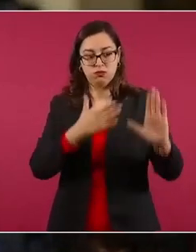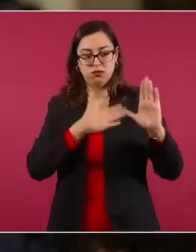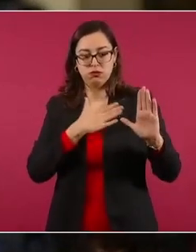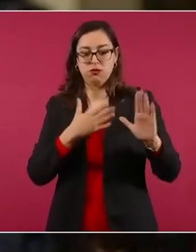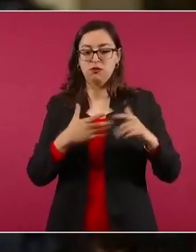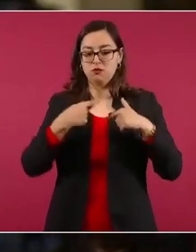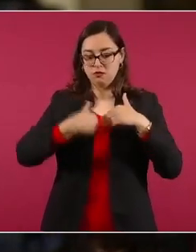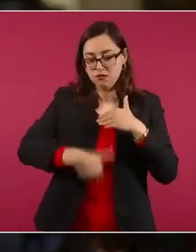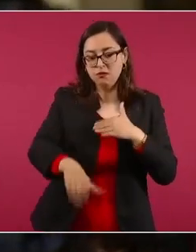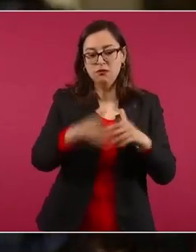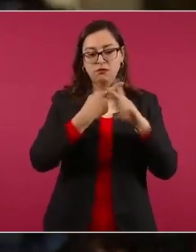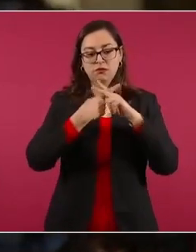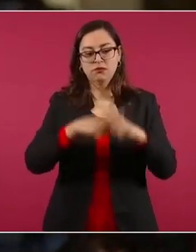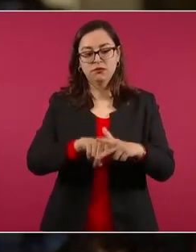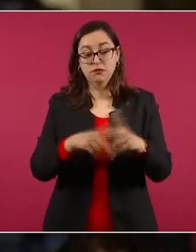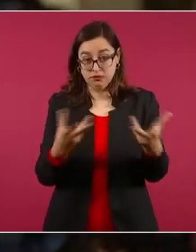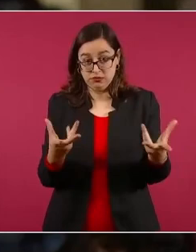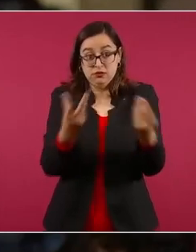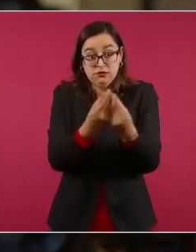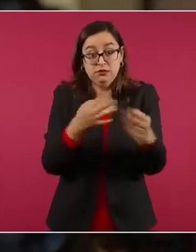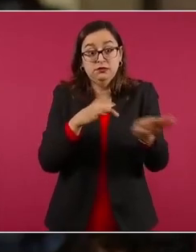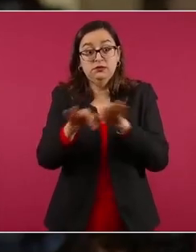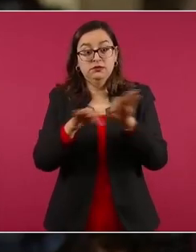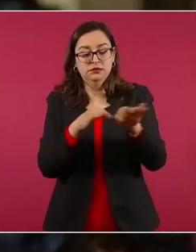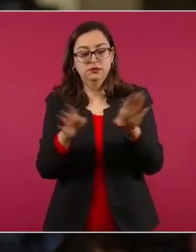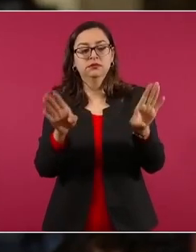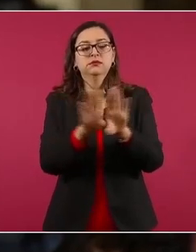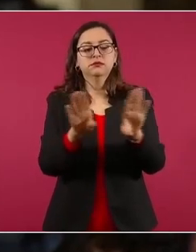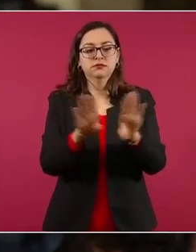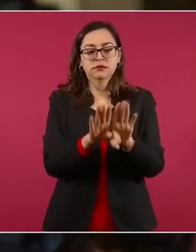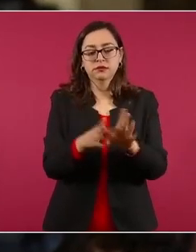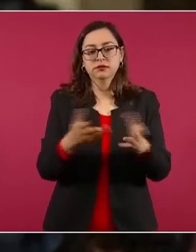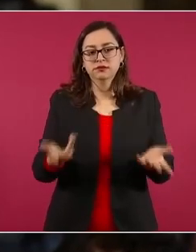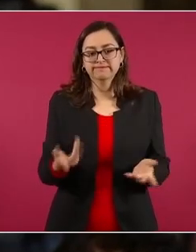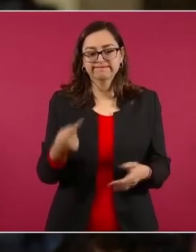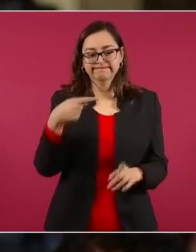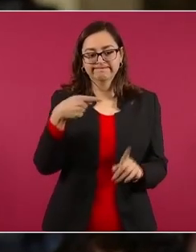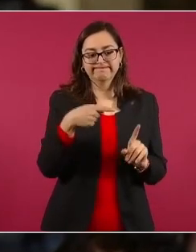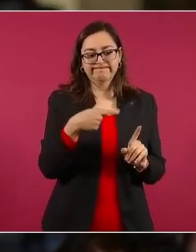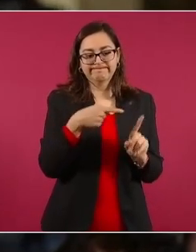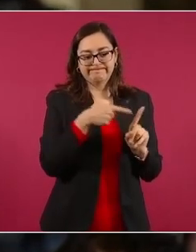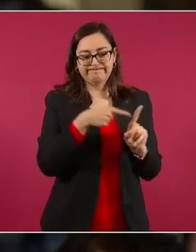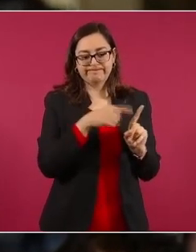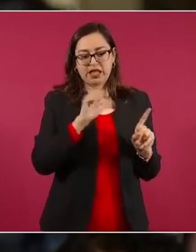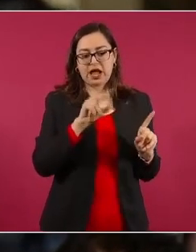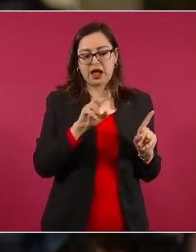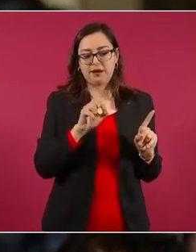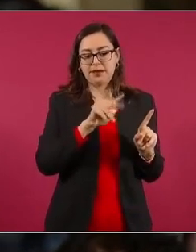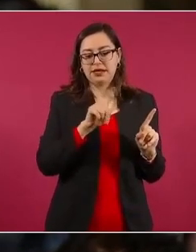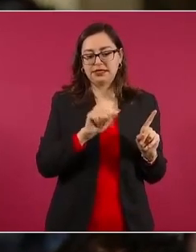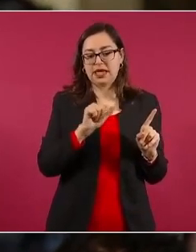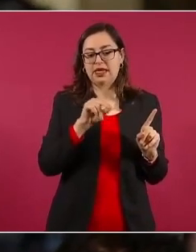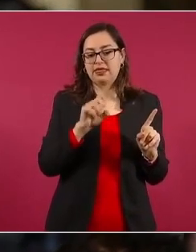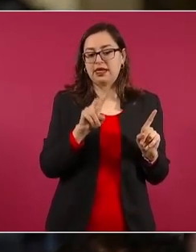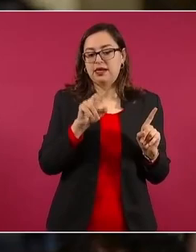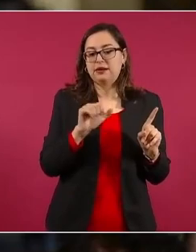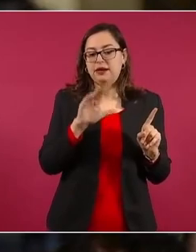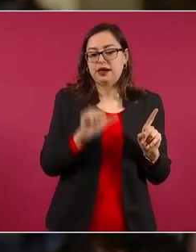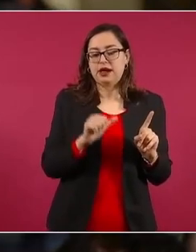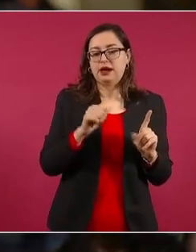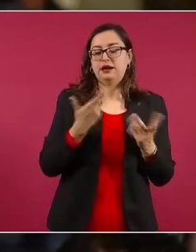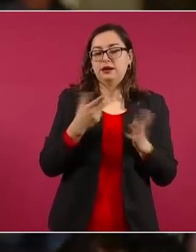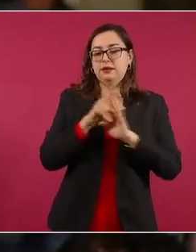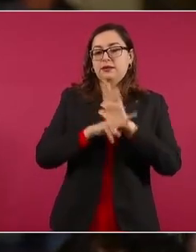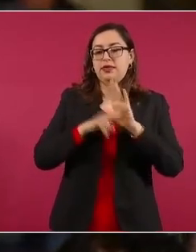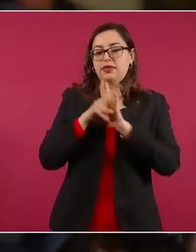y preguntarle qué opina de estos videos que ha sacado el gobernador panista Cabeza de Vaca, aludiendo una persecución